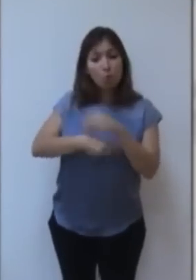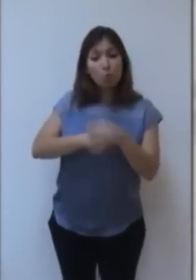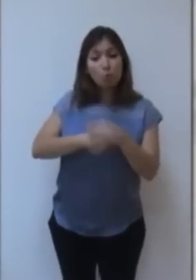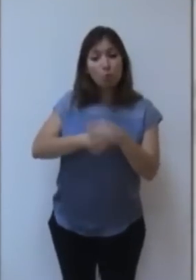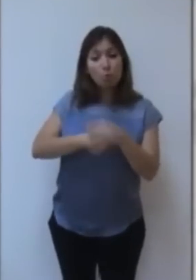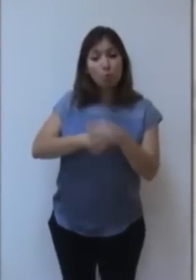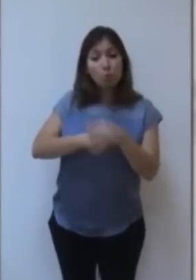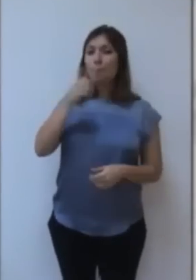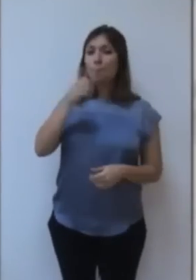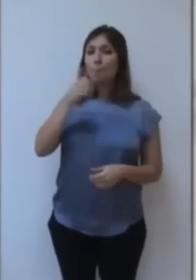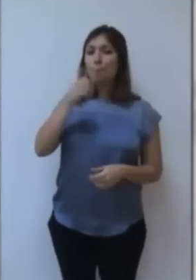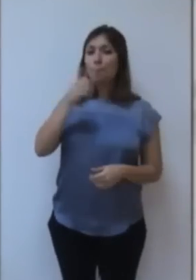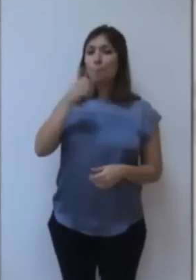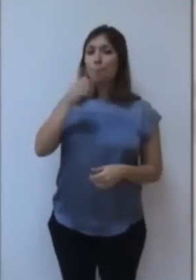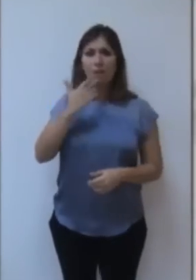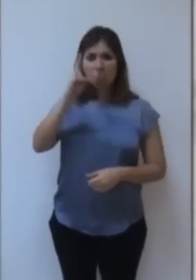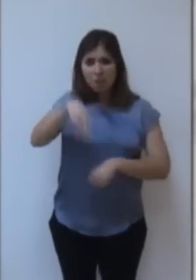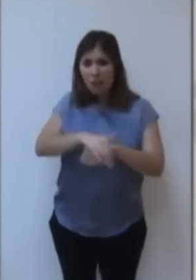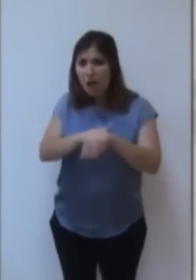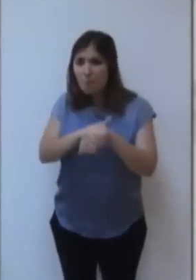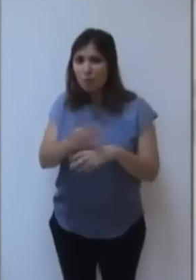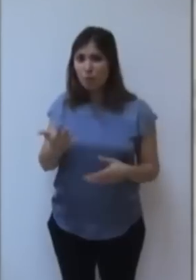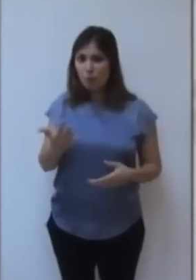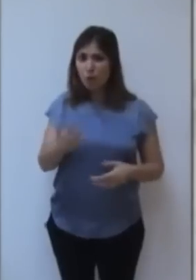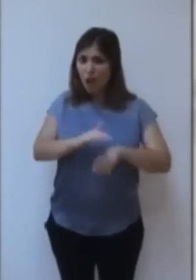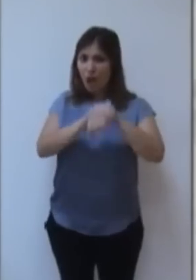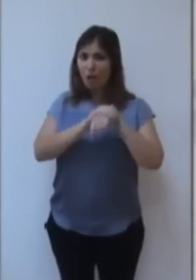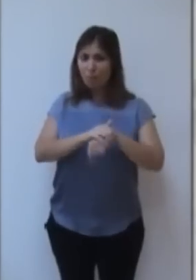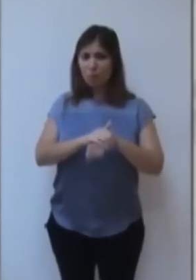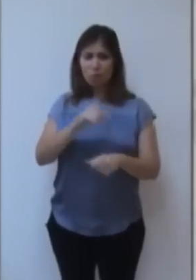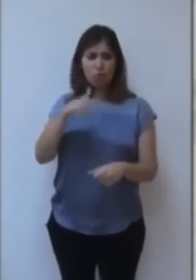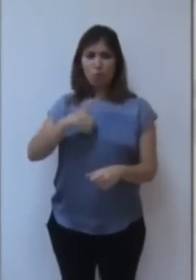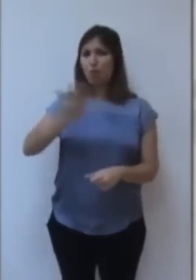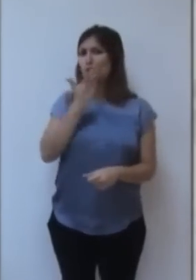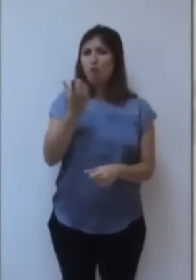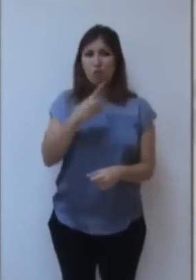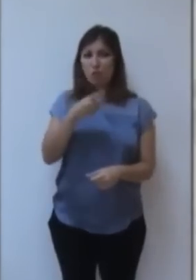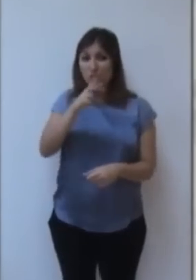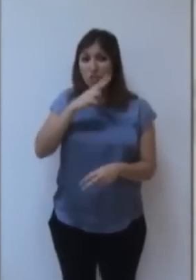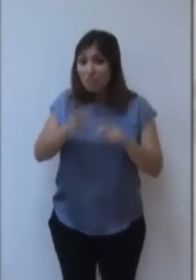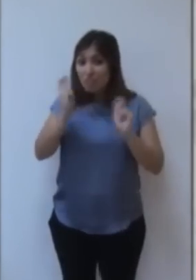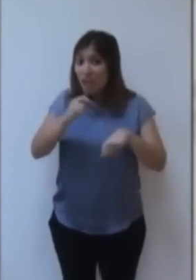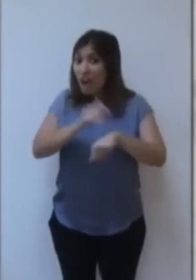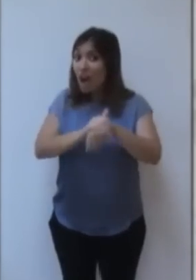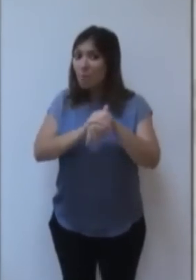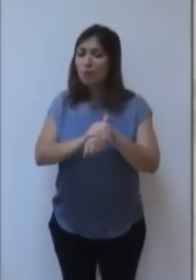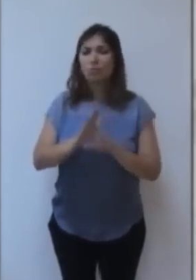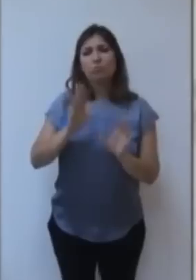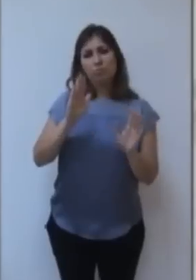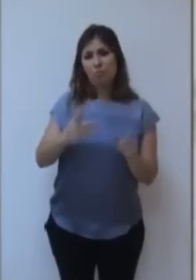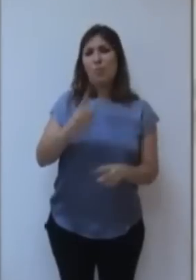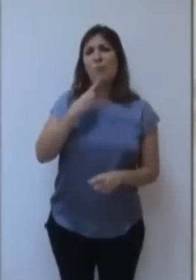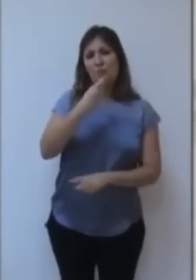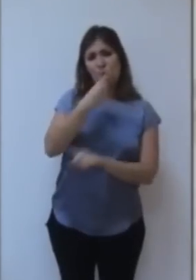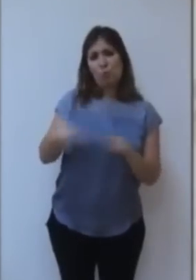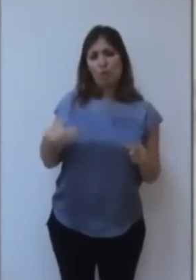decías, la privacidad, ¿no? Si es mi amigo, ¿no? ¿Y cómo que es tu amigo si lo acabas de conocer? ¿Qué es tu amigo? Esa es una